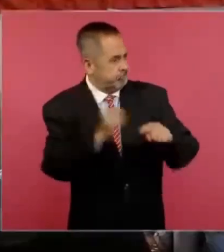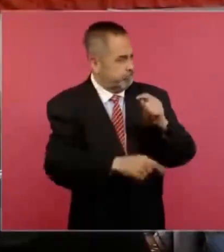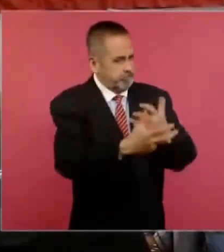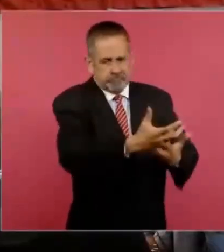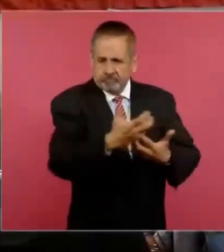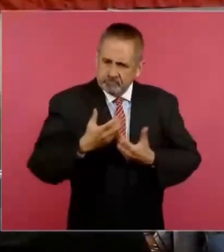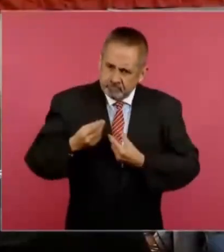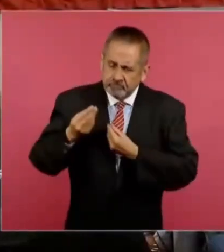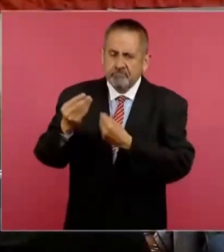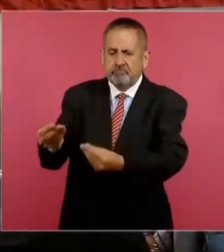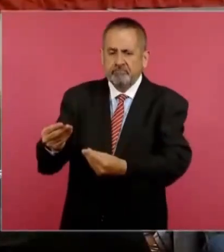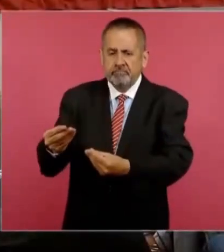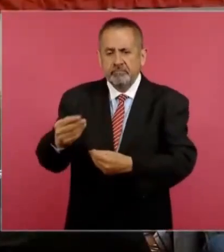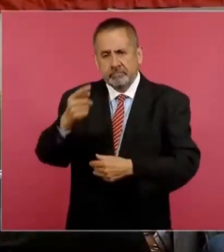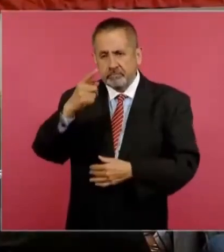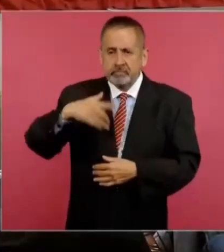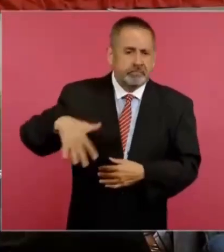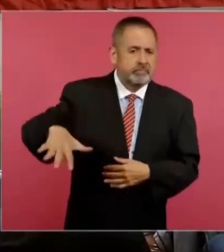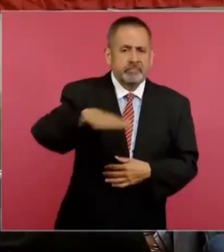Pueblo de México,